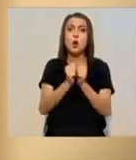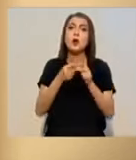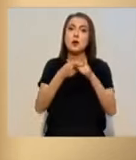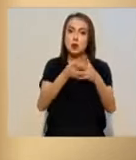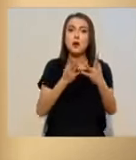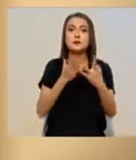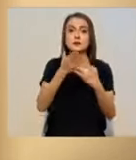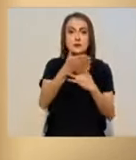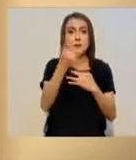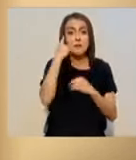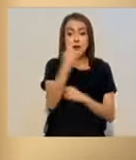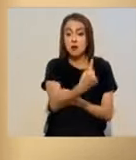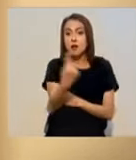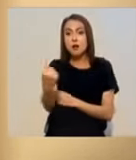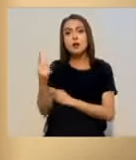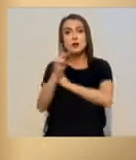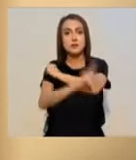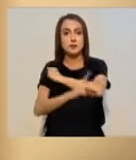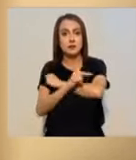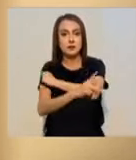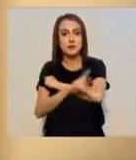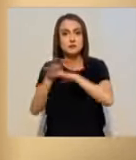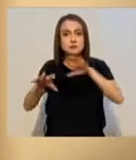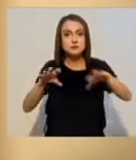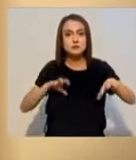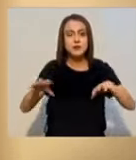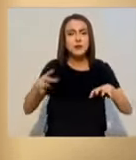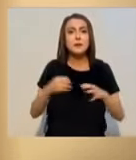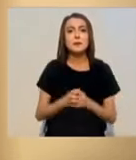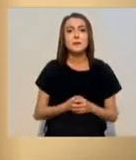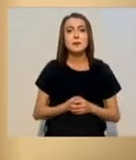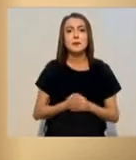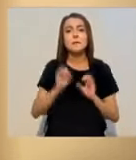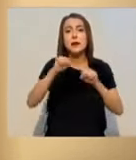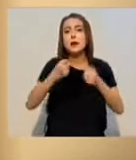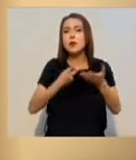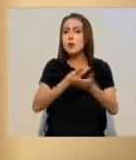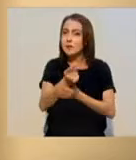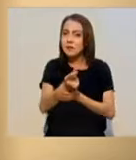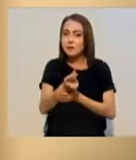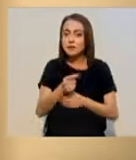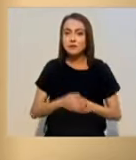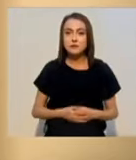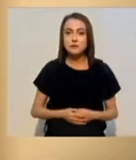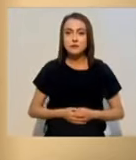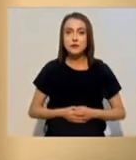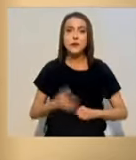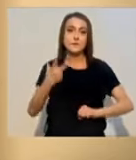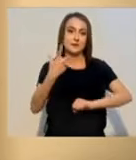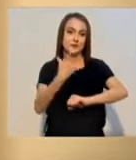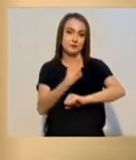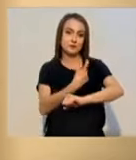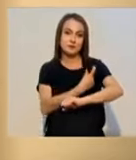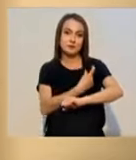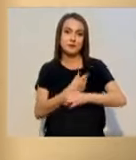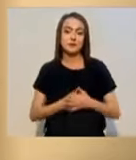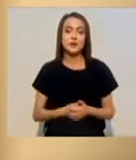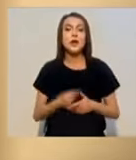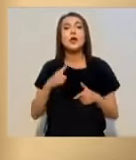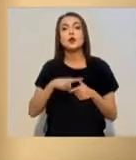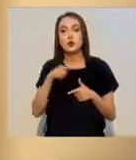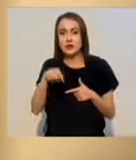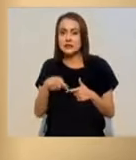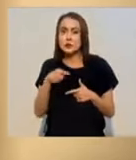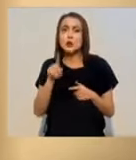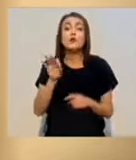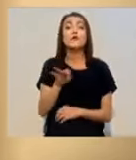crédito accesible para cada país de la región, para la compra de vacunas. Entonces,